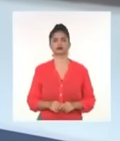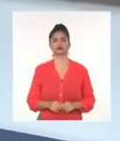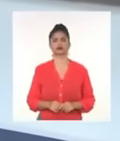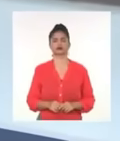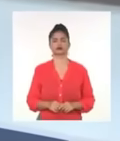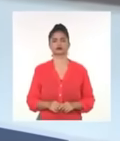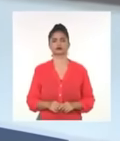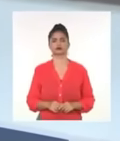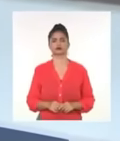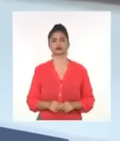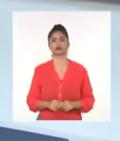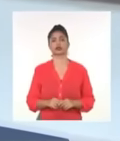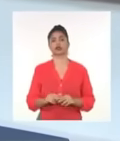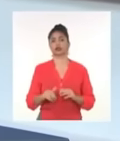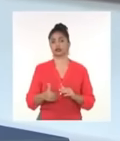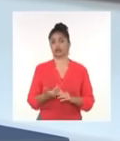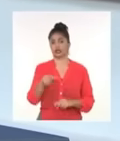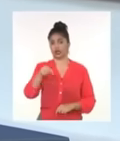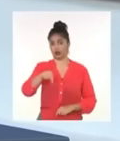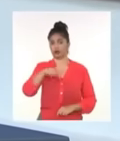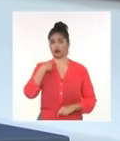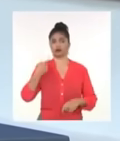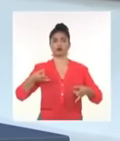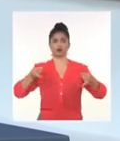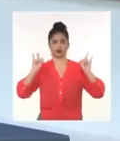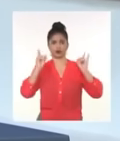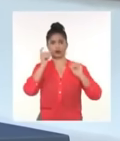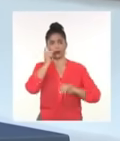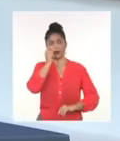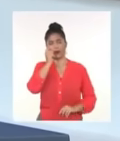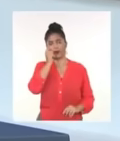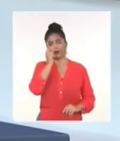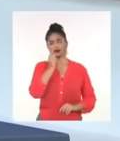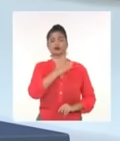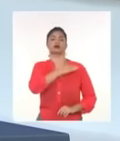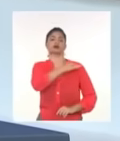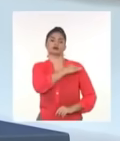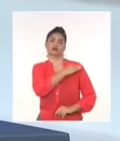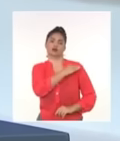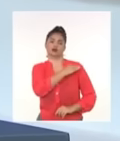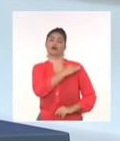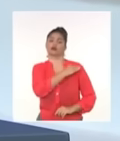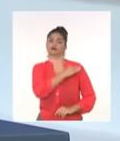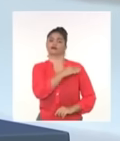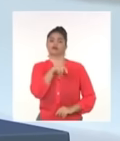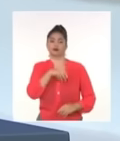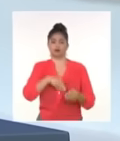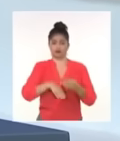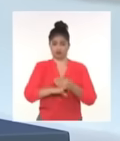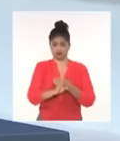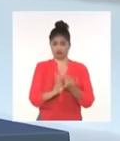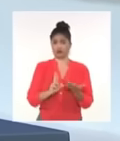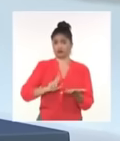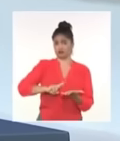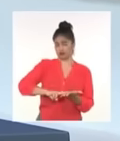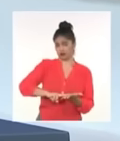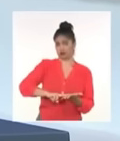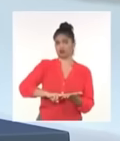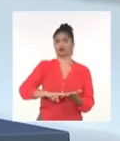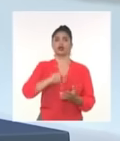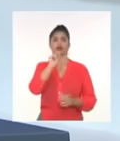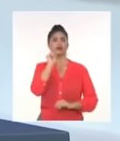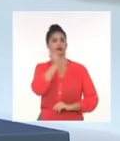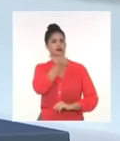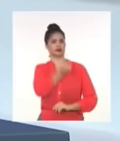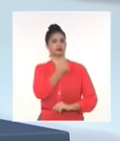Falleció el general de división de la Reserva Jorge Luis Guerrero Almaguer. Ingresó a las Fuerzas Armadas Revolucionarias en diciembre